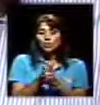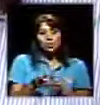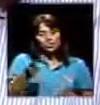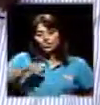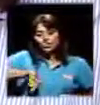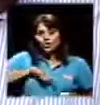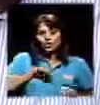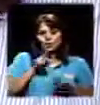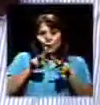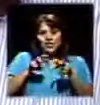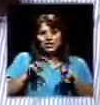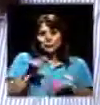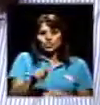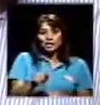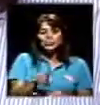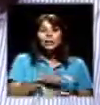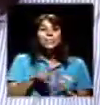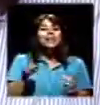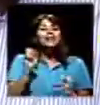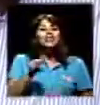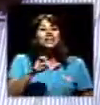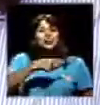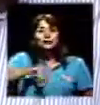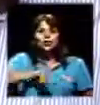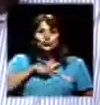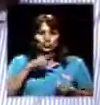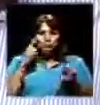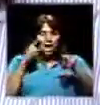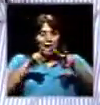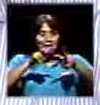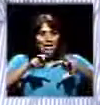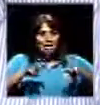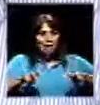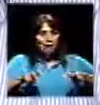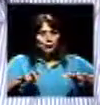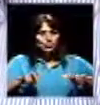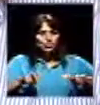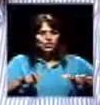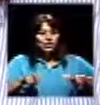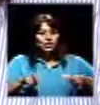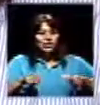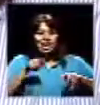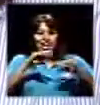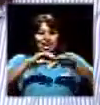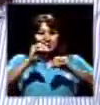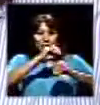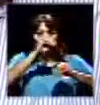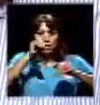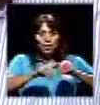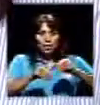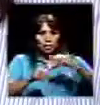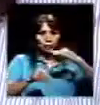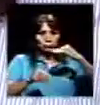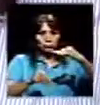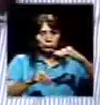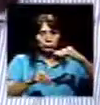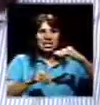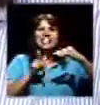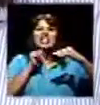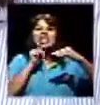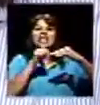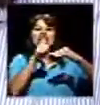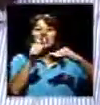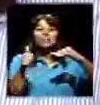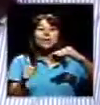determinamos quiénes están por debajo o por encima de ese promedio. Entonces uno podría tener